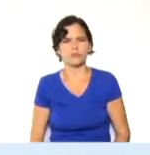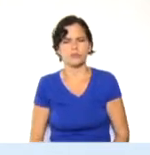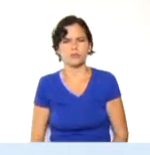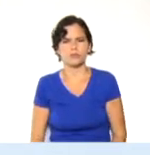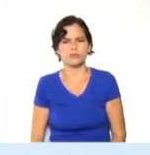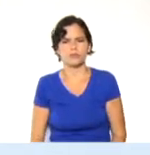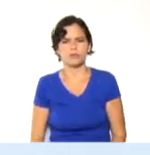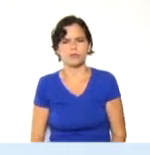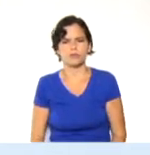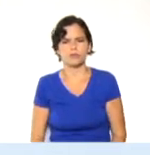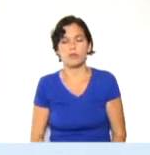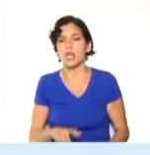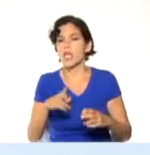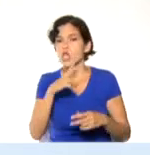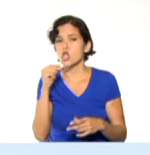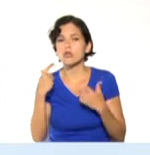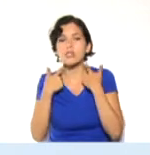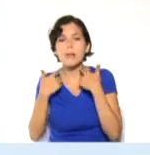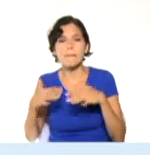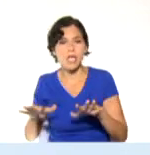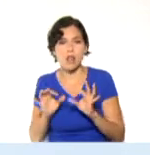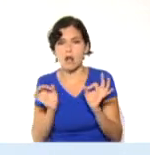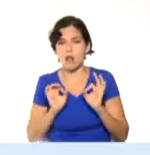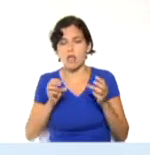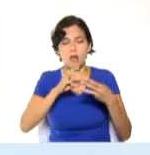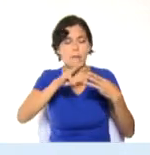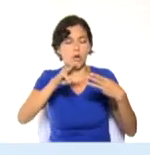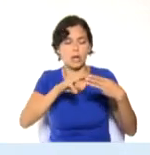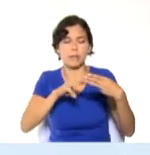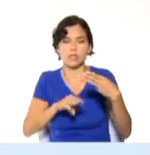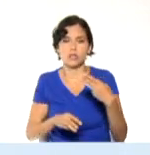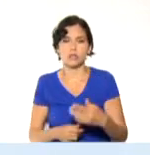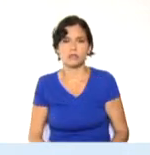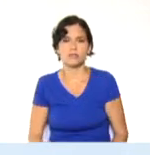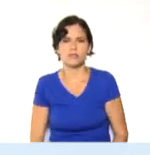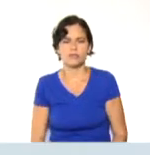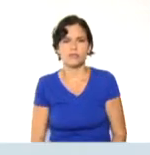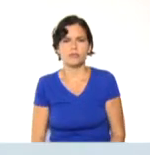TV Oficial para que no se pierdan ninguna de nuestras programaciones.